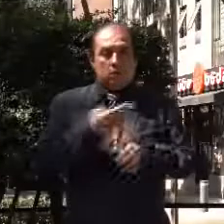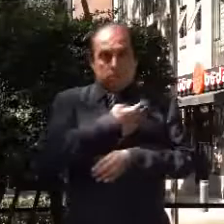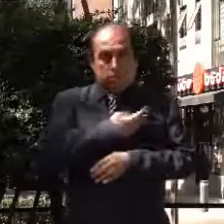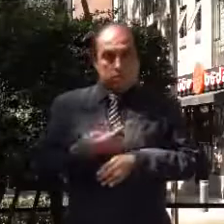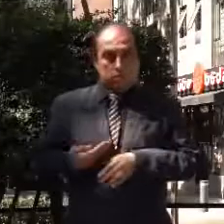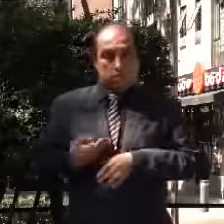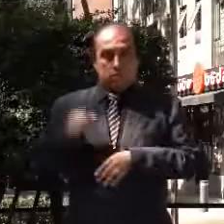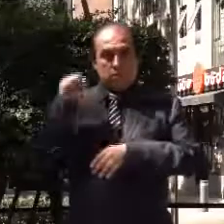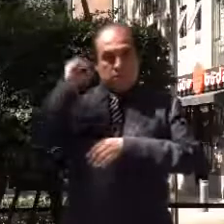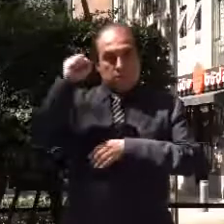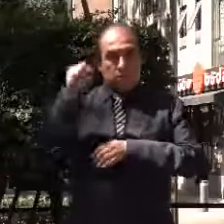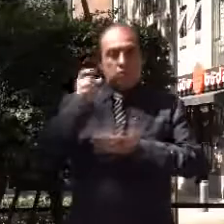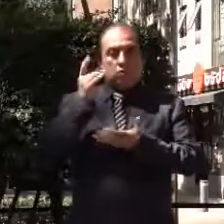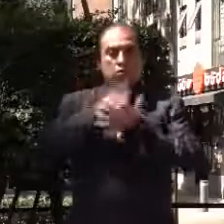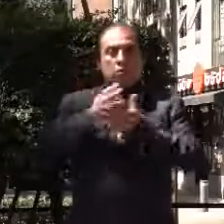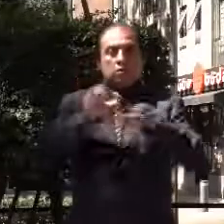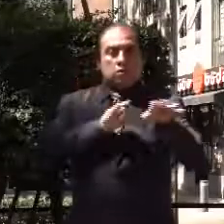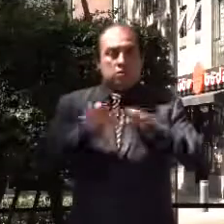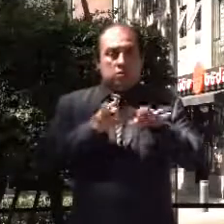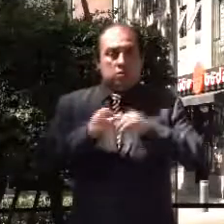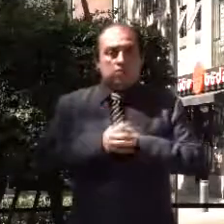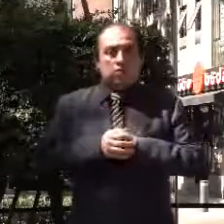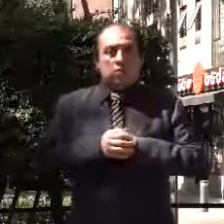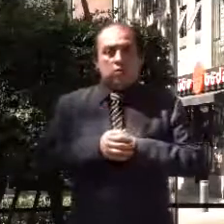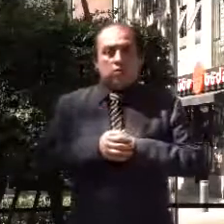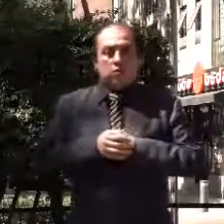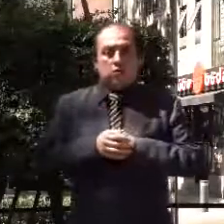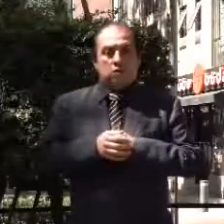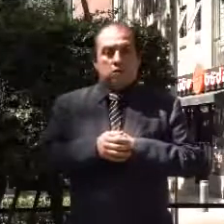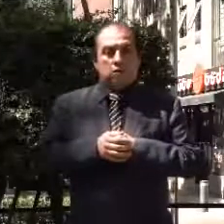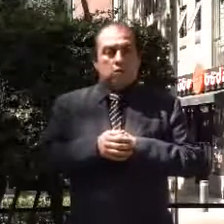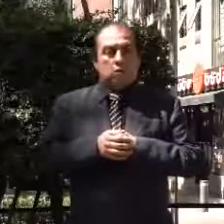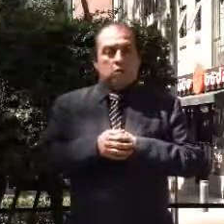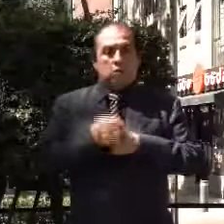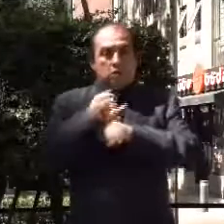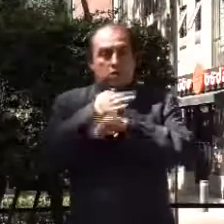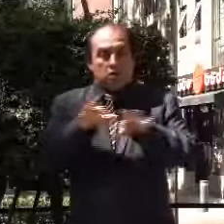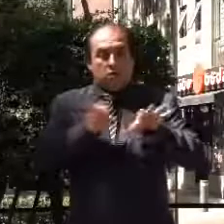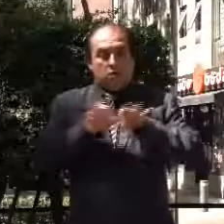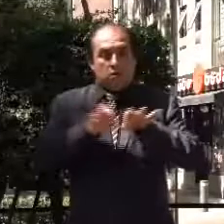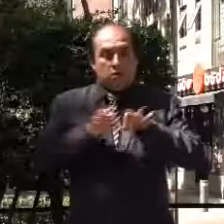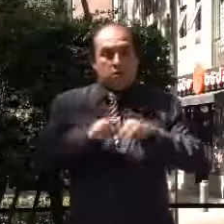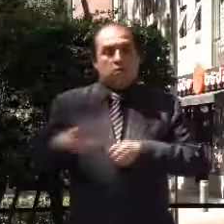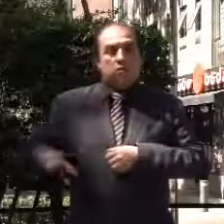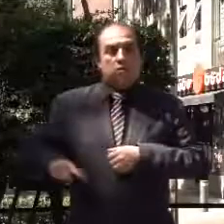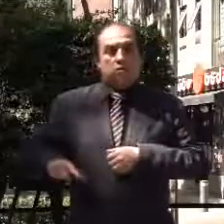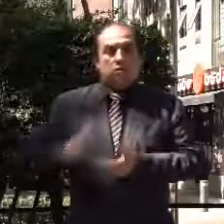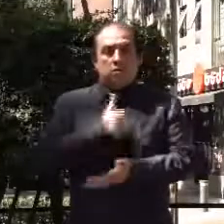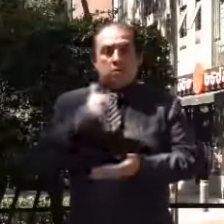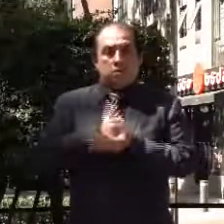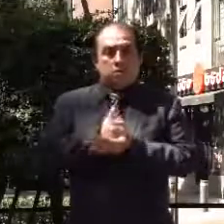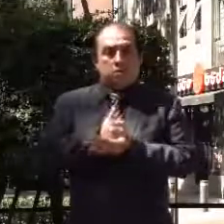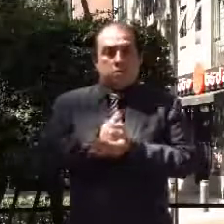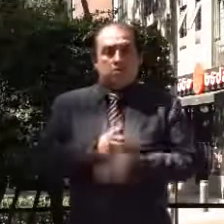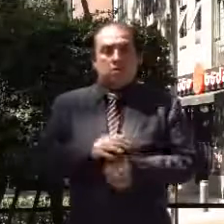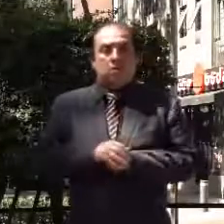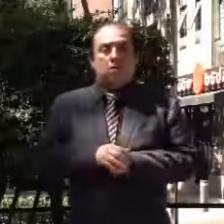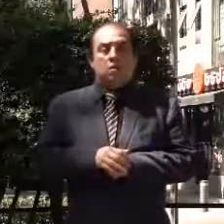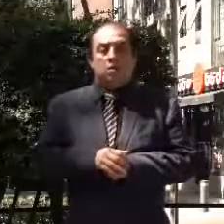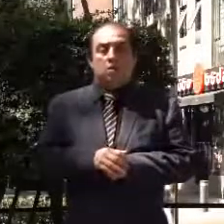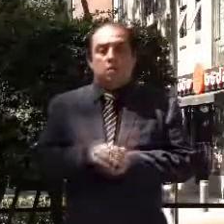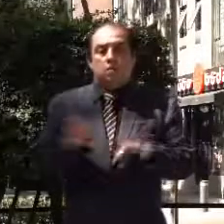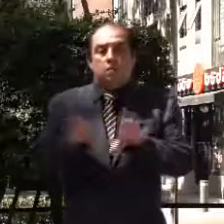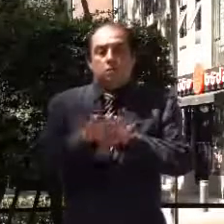presidente del Sindicato Único de Trabajadores, con un directorio de trabajadores del gobierno de la ciudad. Precisamente por como